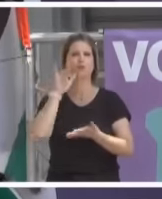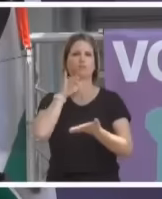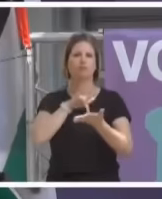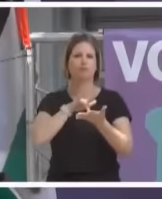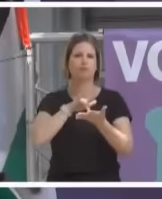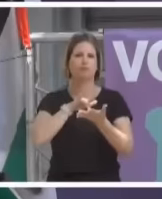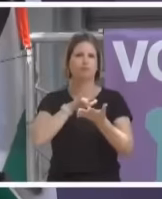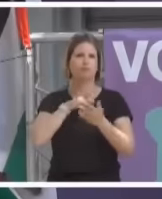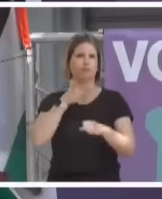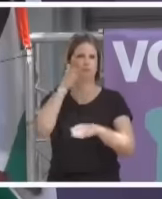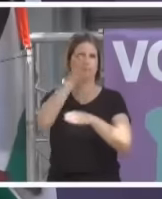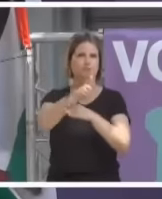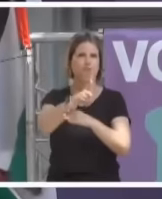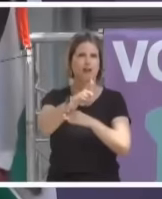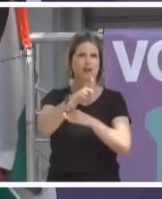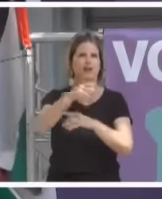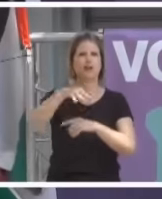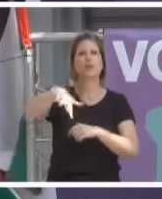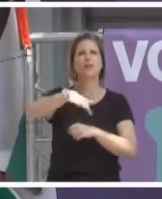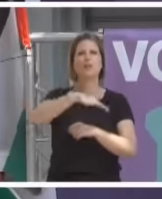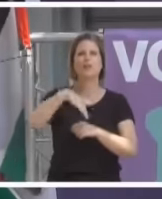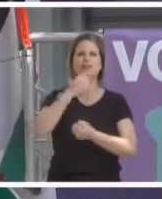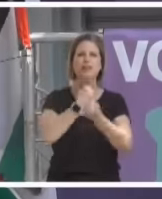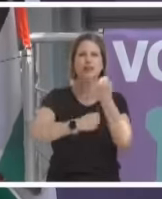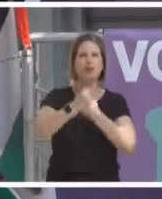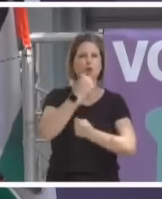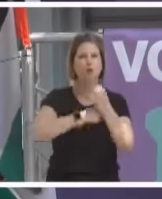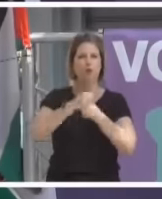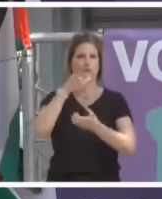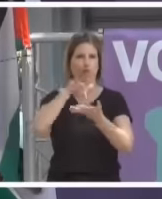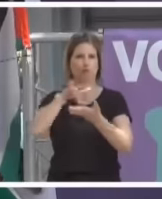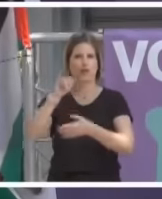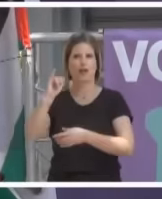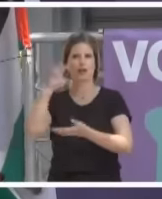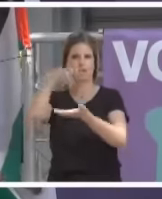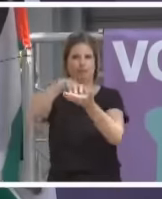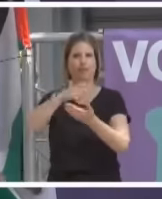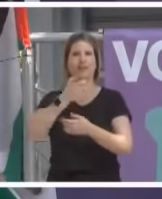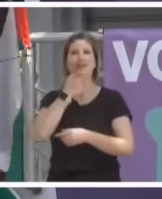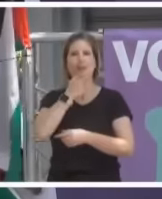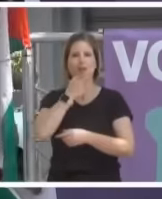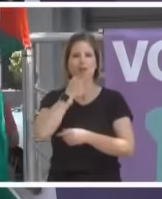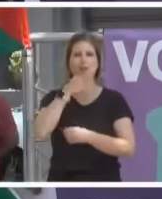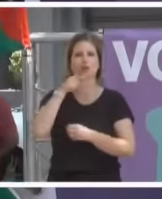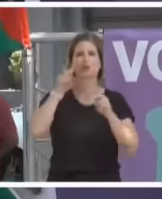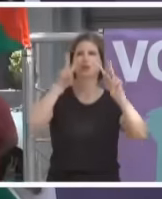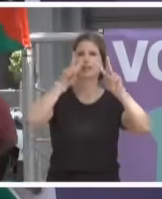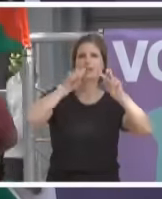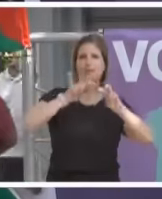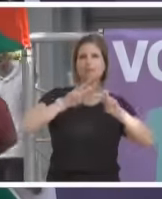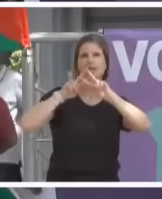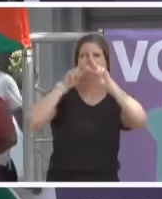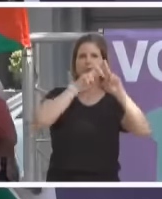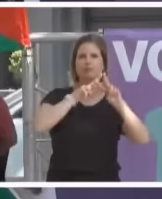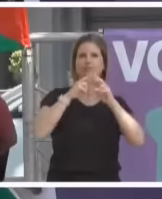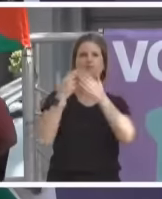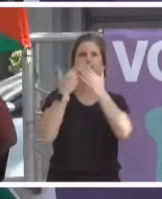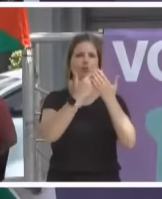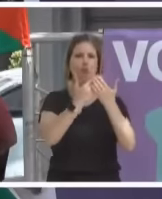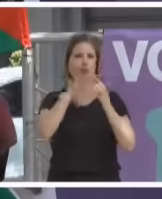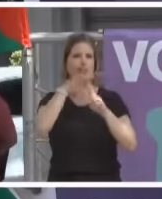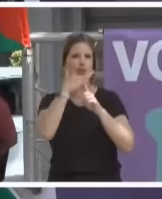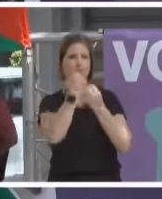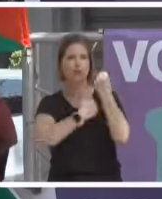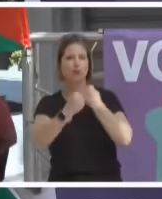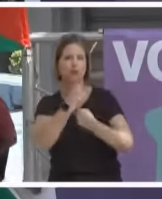visitar uno de los think tanks económicos que hay en Reino Unido, ¿no? Que es donde analizan la situación económica, ¿no? Y en general todos